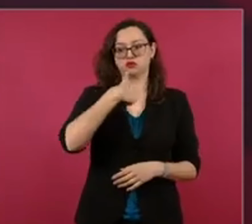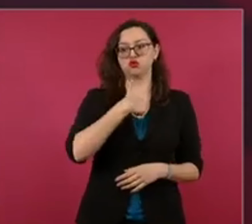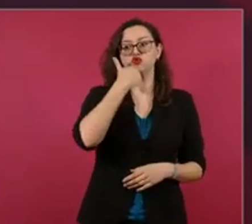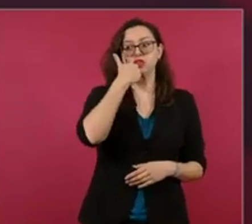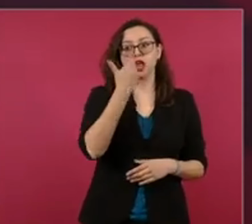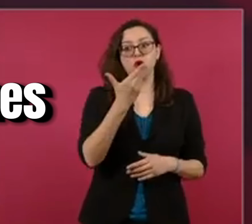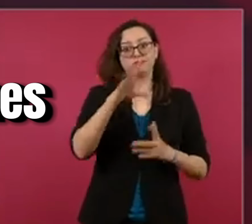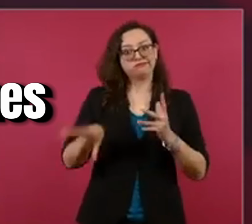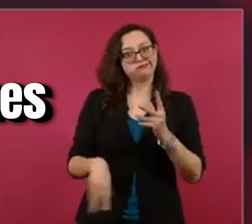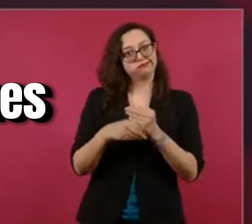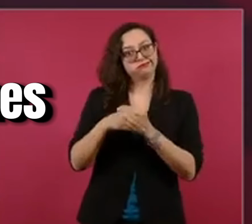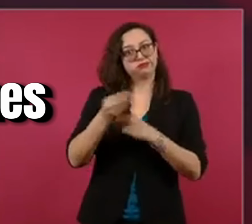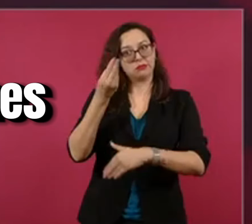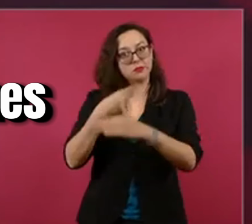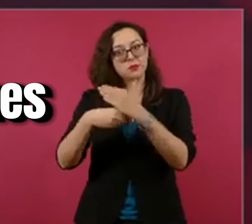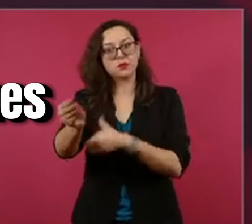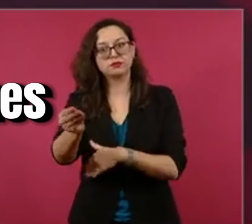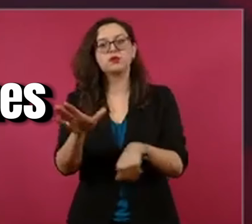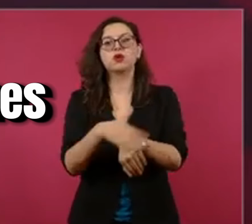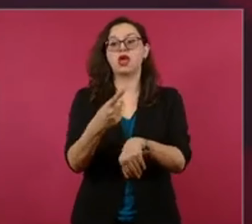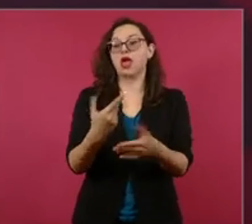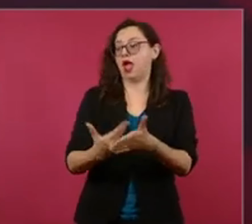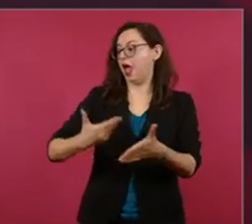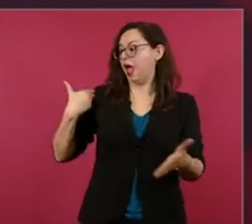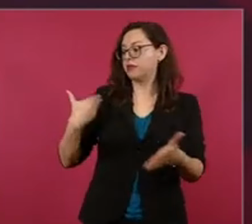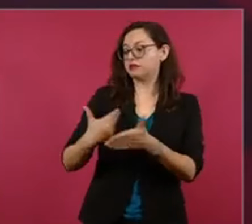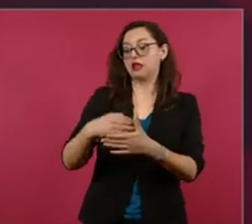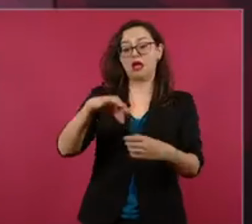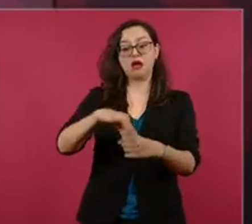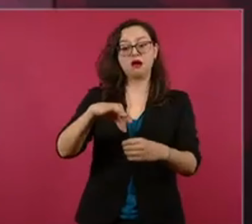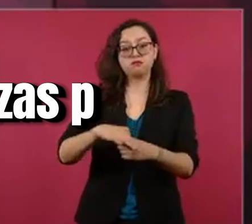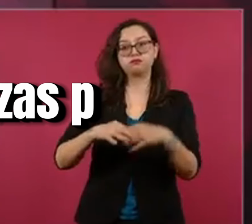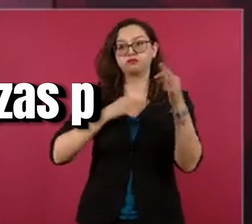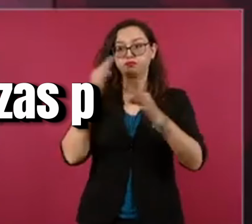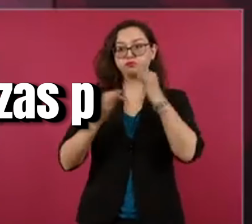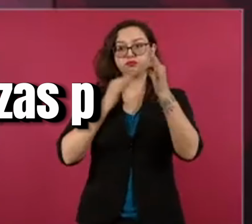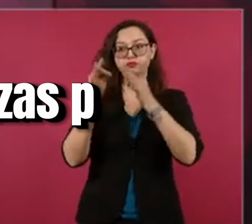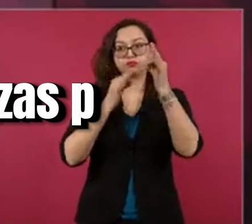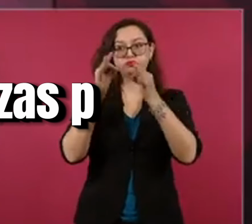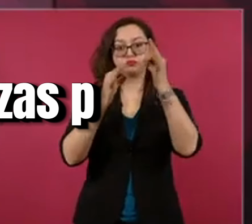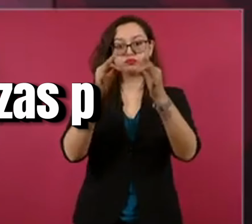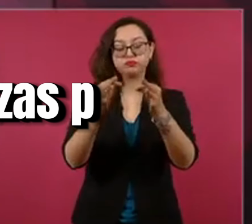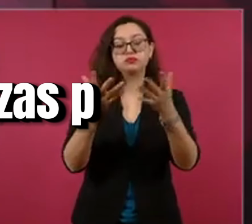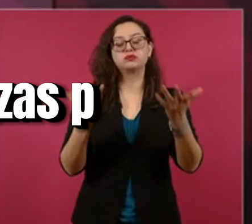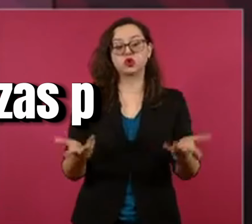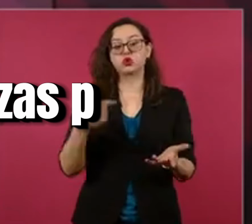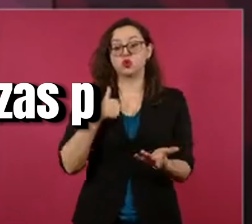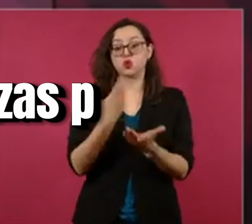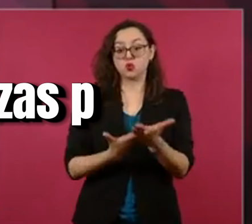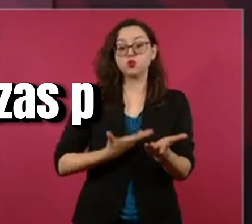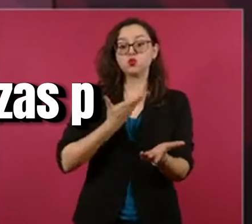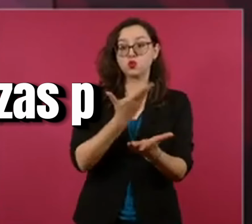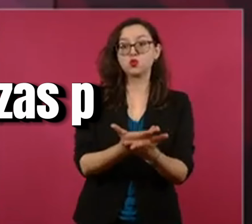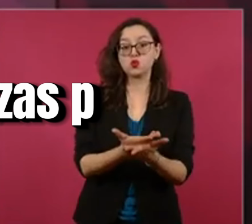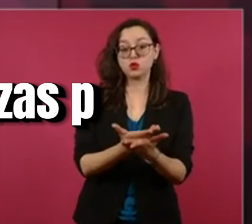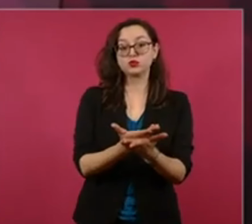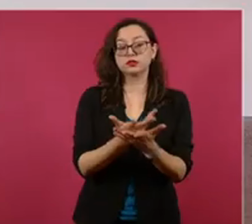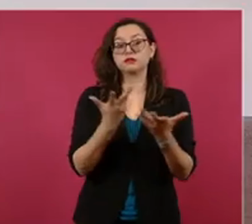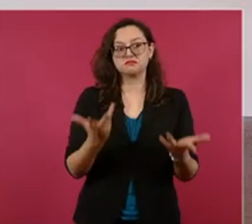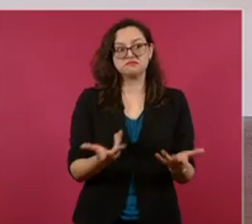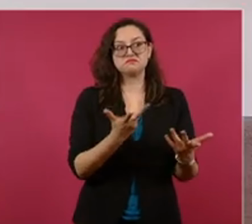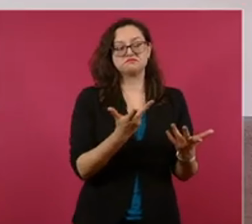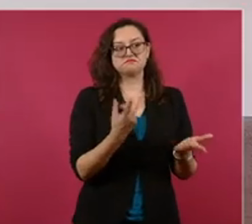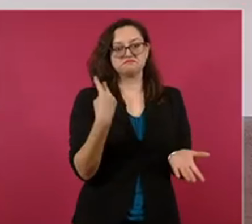me acompañaron en la campaña y quienes estuvieron al pendiente saben que yo propuse en todas las plazas